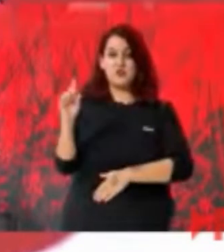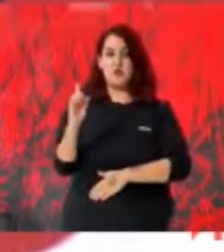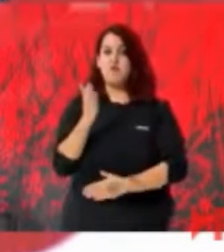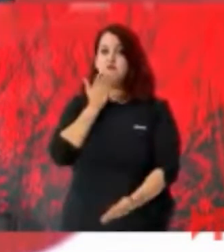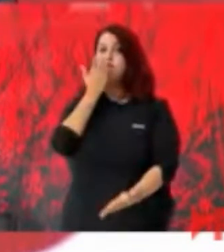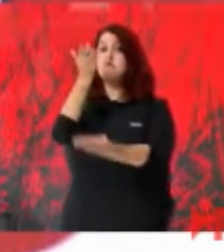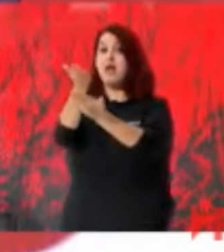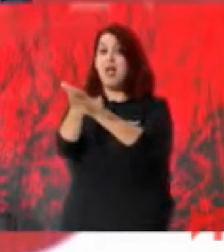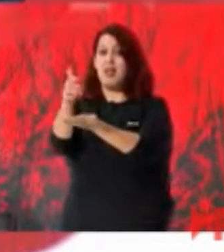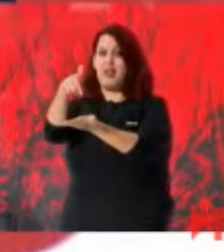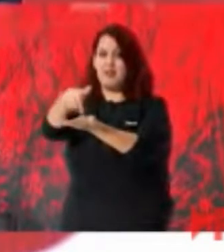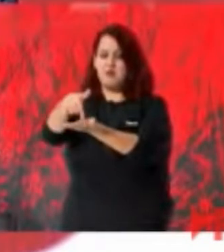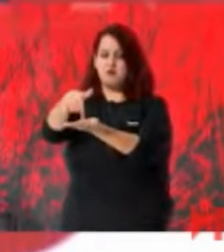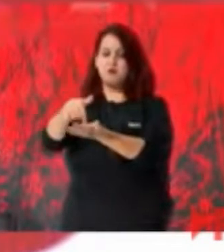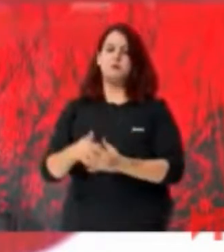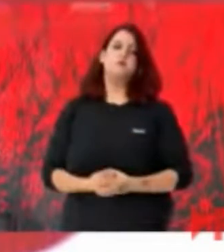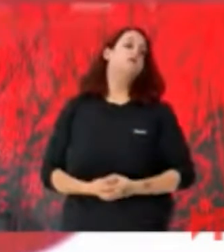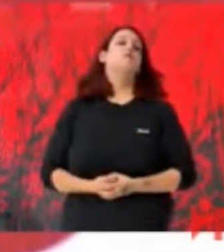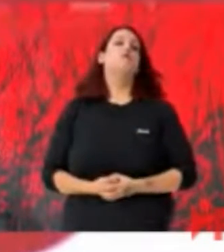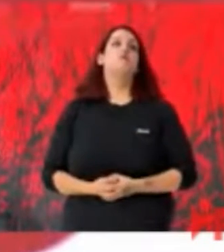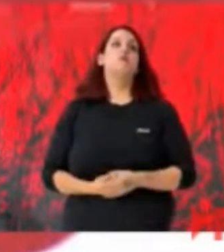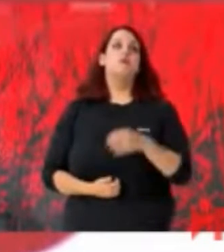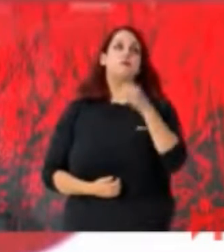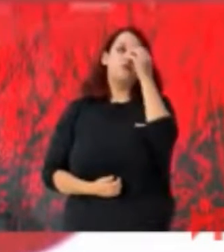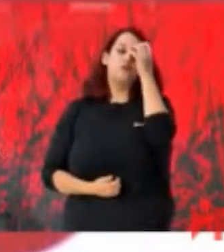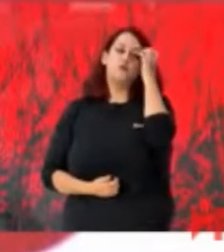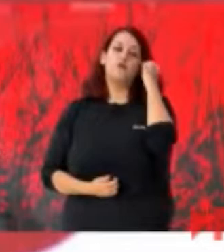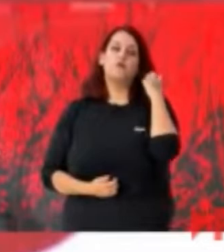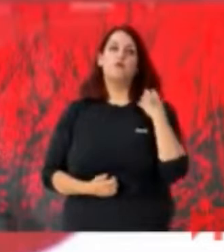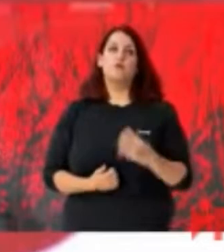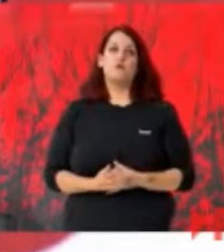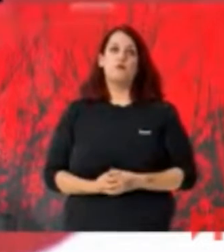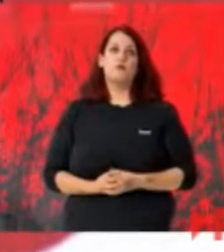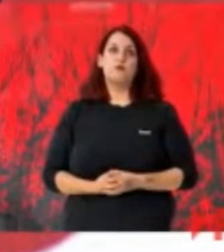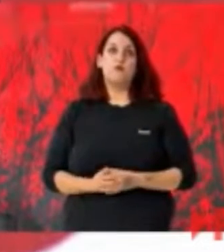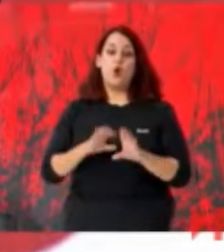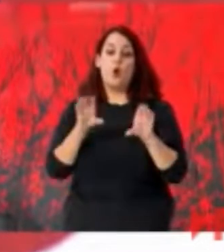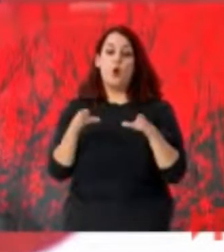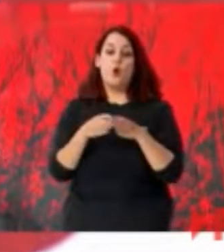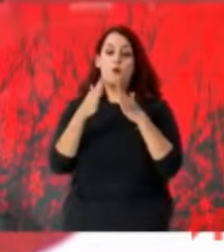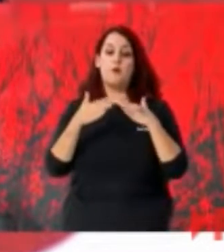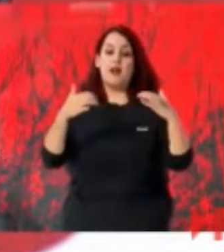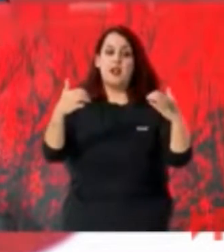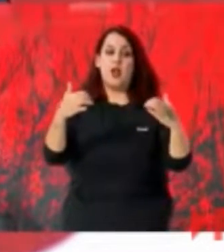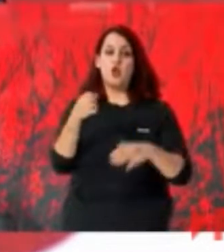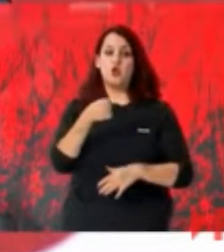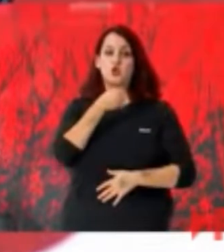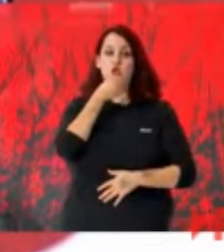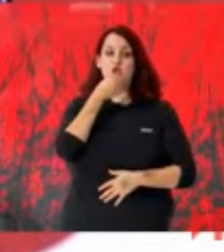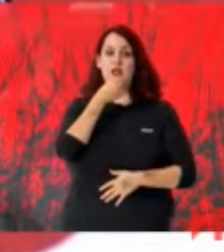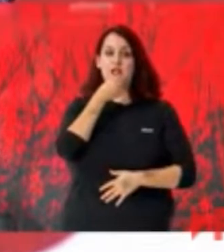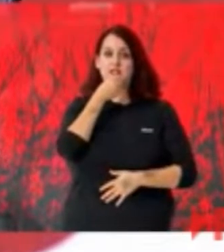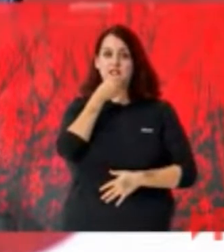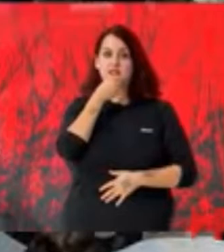reclamamos, no estaba previsto. Bien. Y nos sentamos, el Grupo Parlamentario Socialista, en el parador